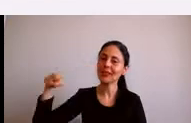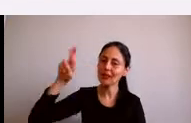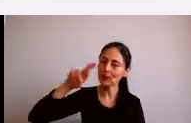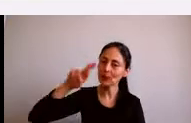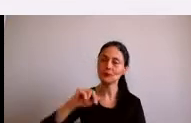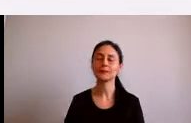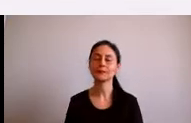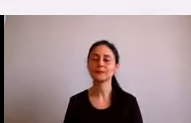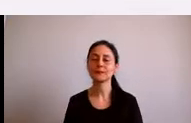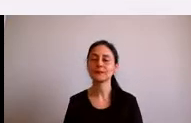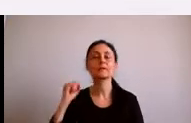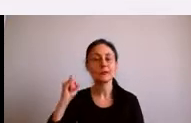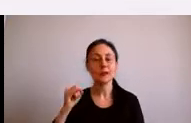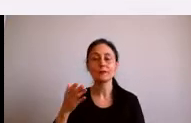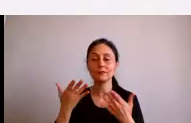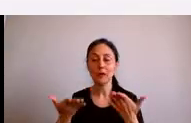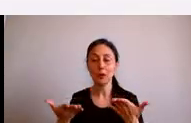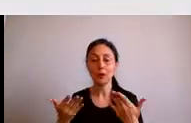Ya.